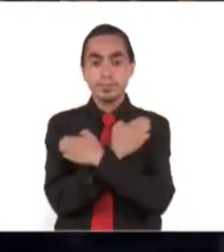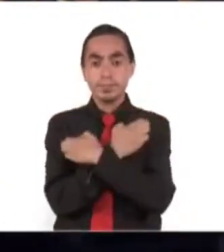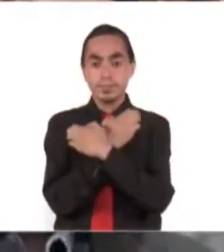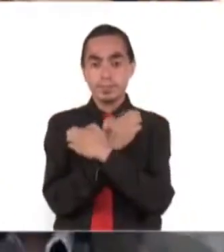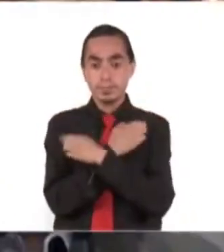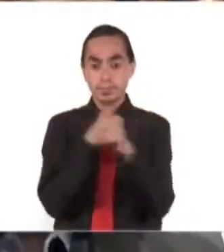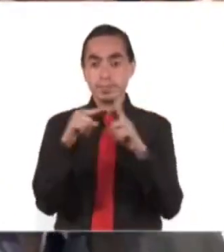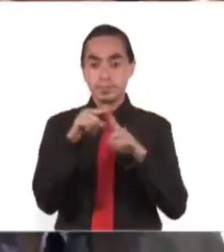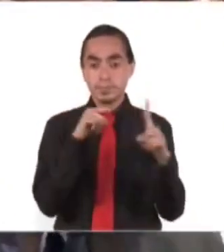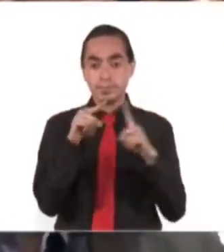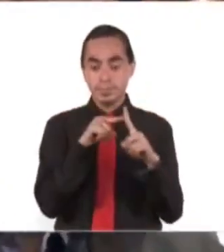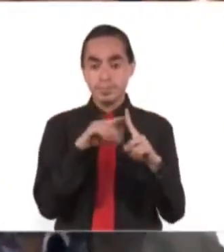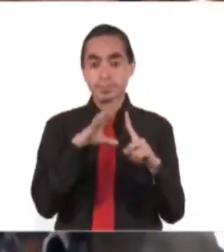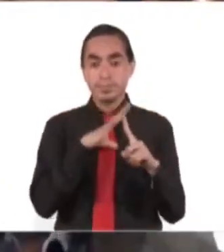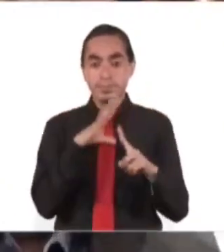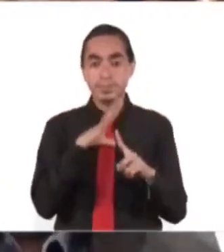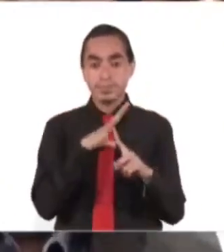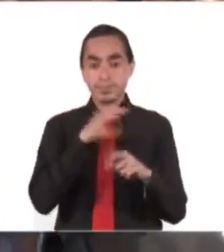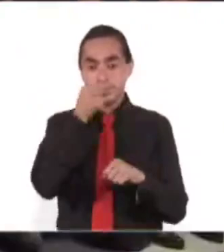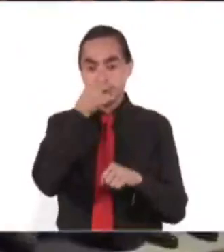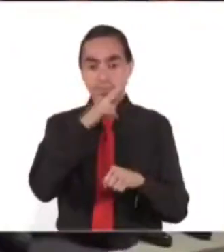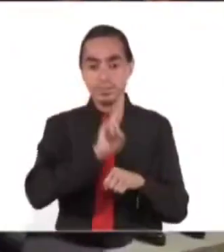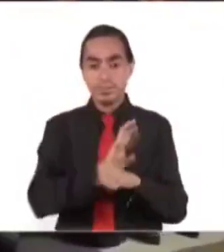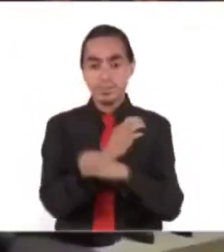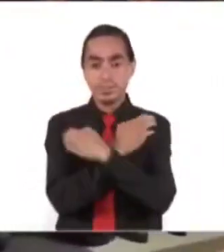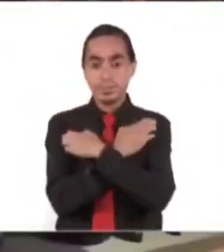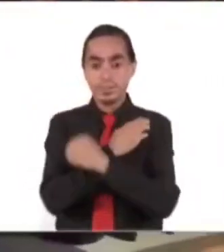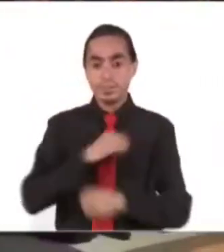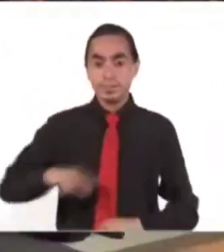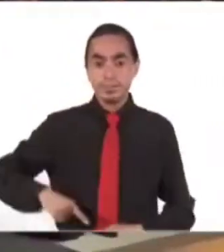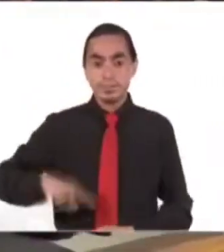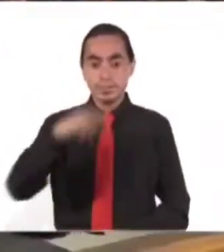la Secretaría de Educación del Gobierno de México.